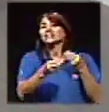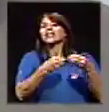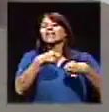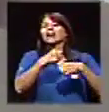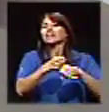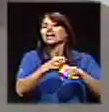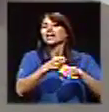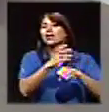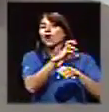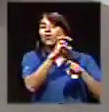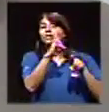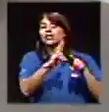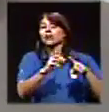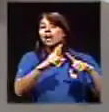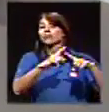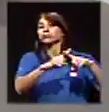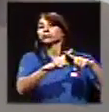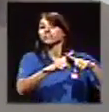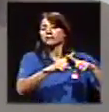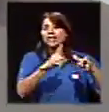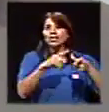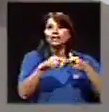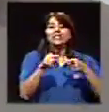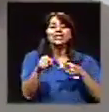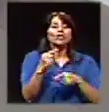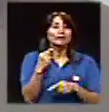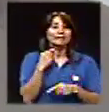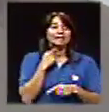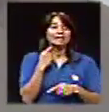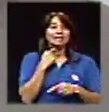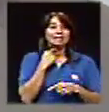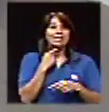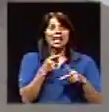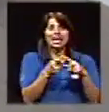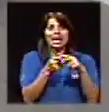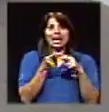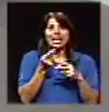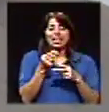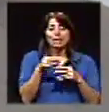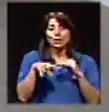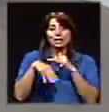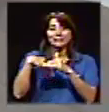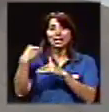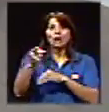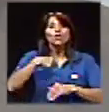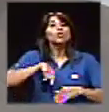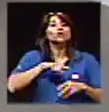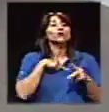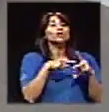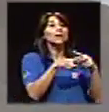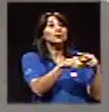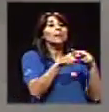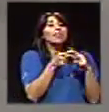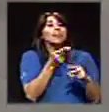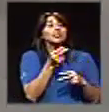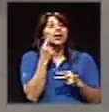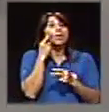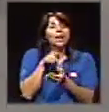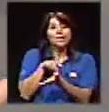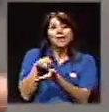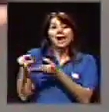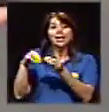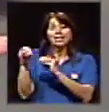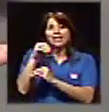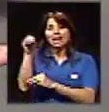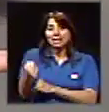eso encarece el crédito externo. Ese es el primer problema, que estamos pagando, endeudándonos para pagar intereses. Eso no siempre ha